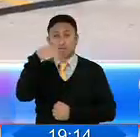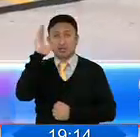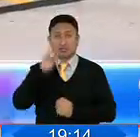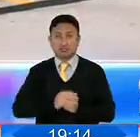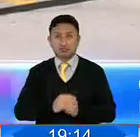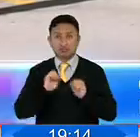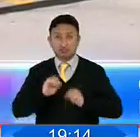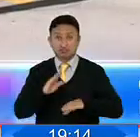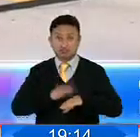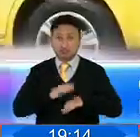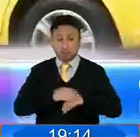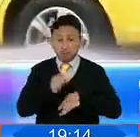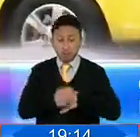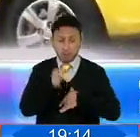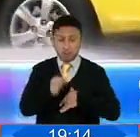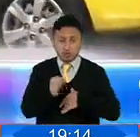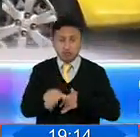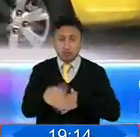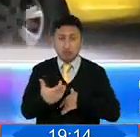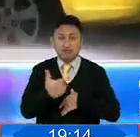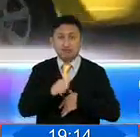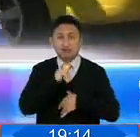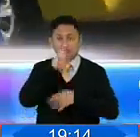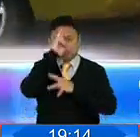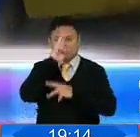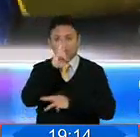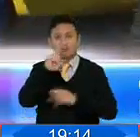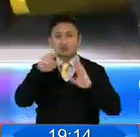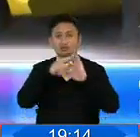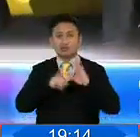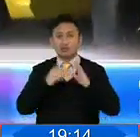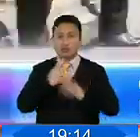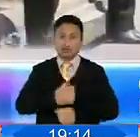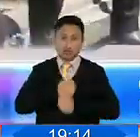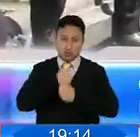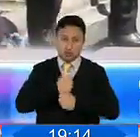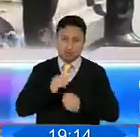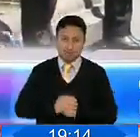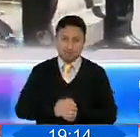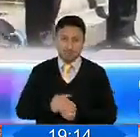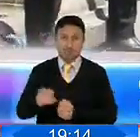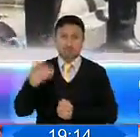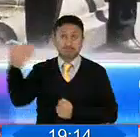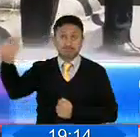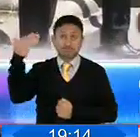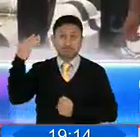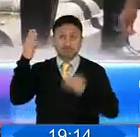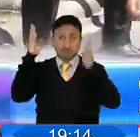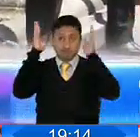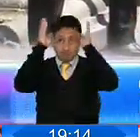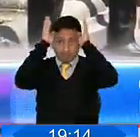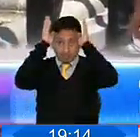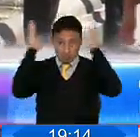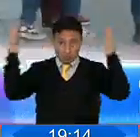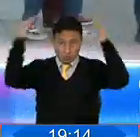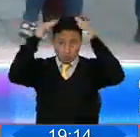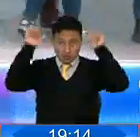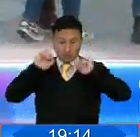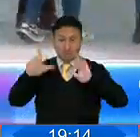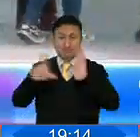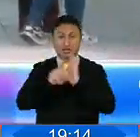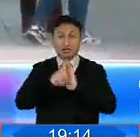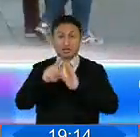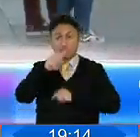Esta escalada corresponde en una parte al incumplimiento de las medidas de bioseguridad. Según el alcalde Jorge Yunda, se debería mantener la ley